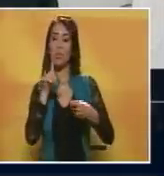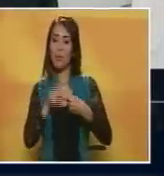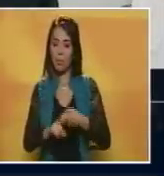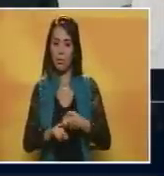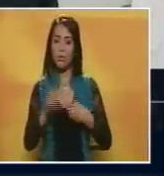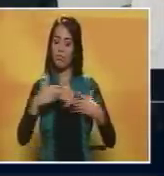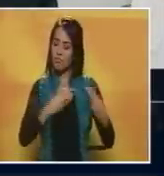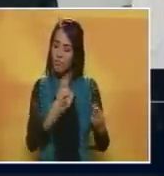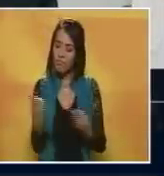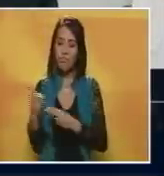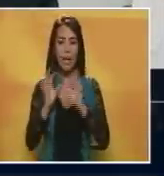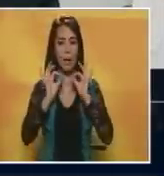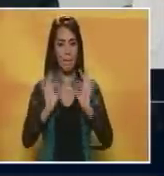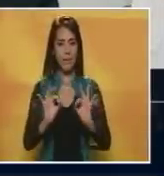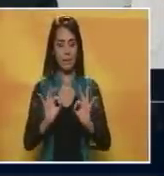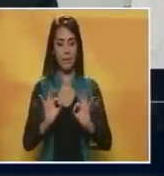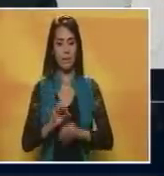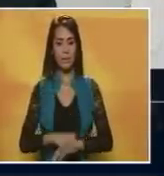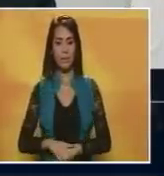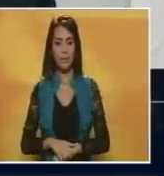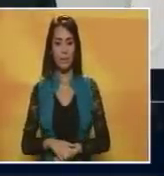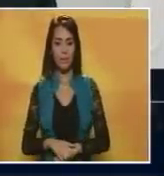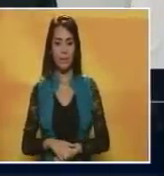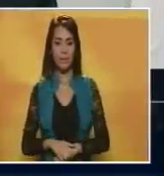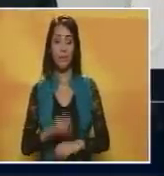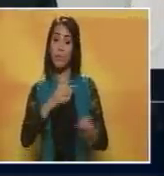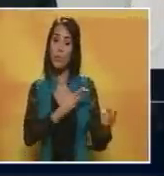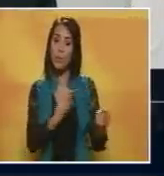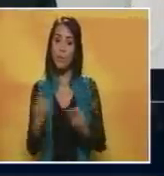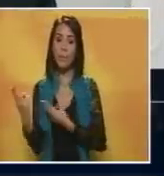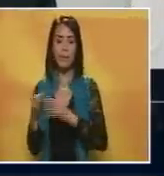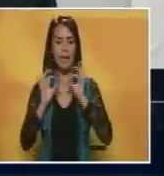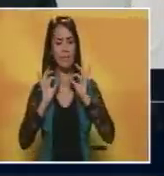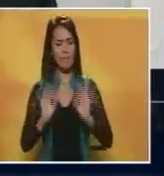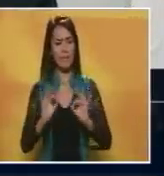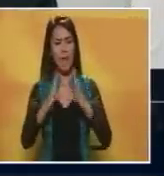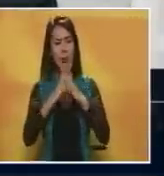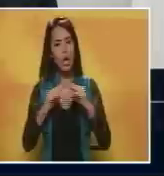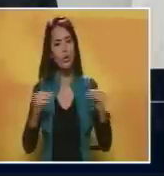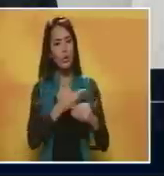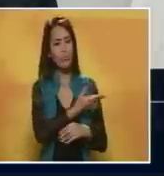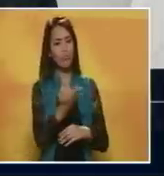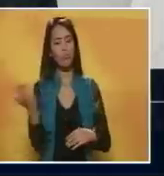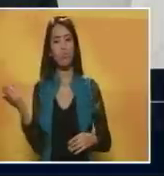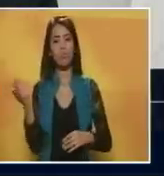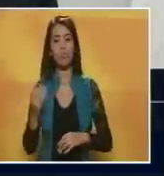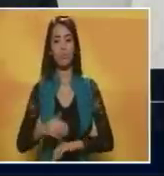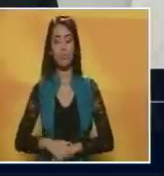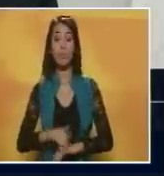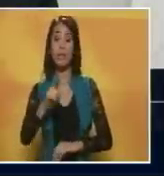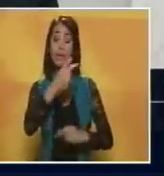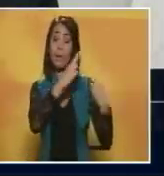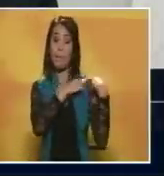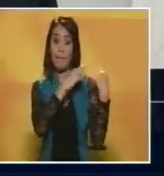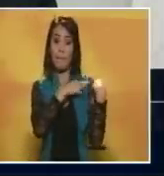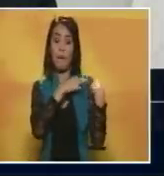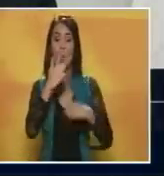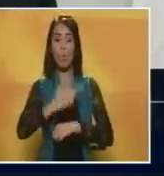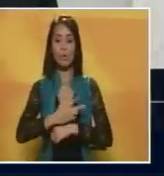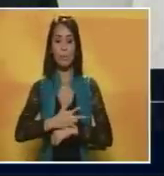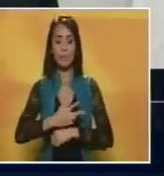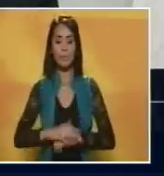una bienvenida especial a jerusalén una bienvenida especial a toda su delegación de distinguidos representantes de